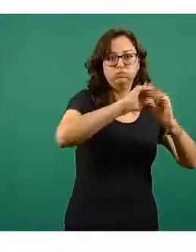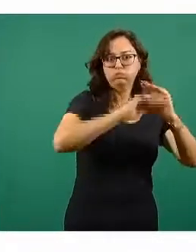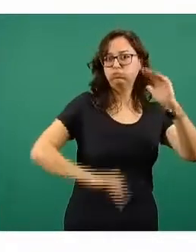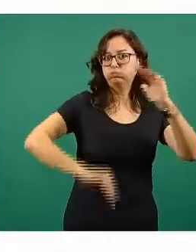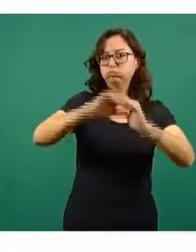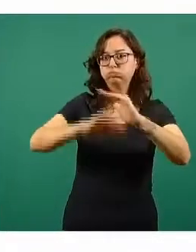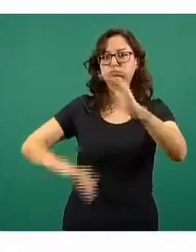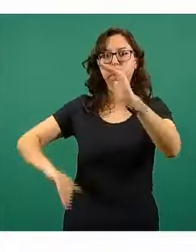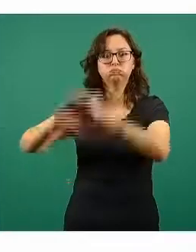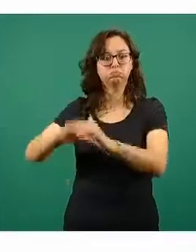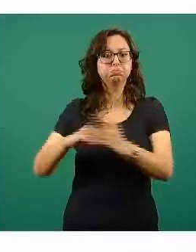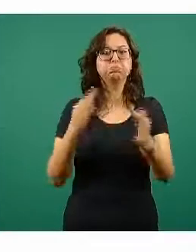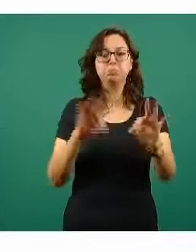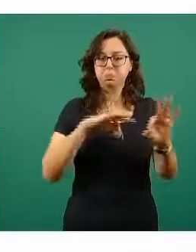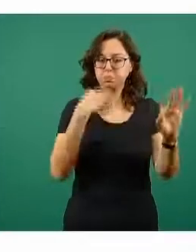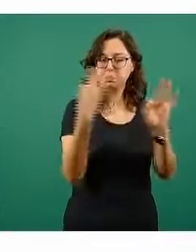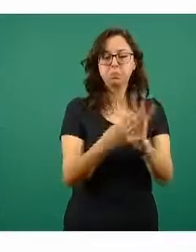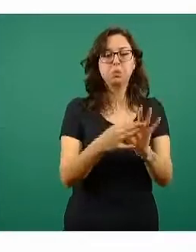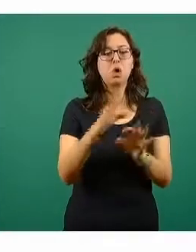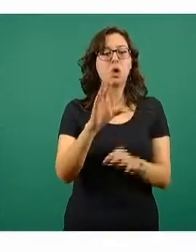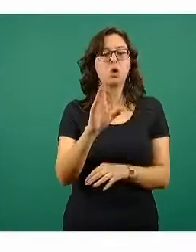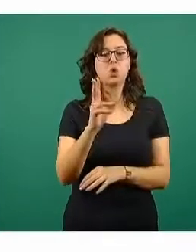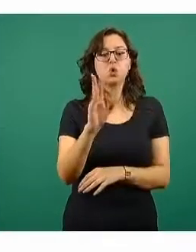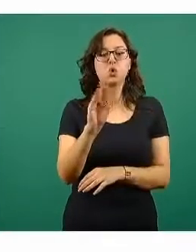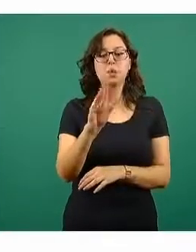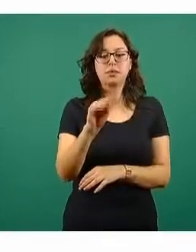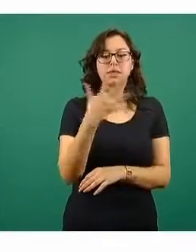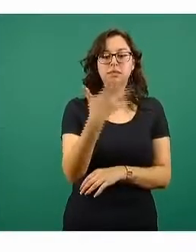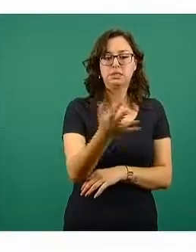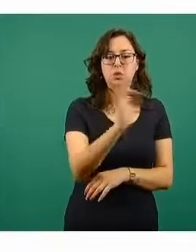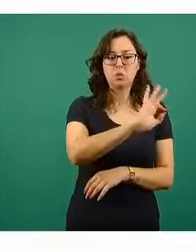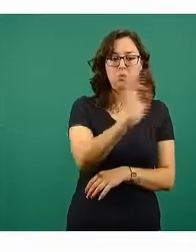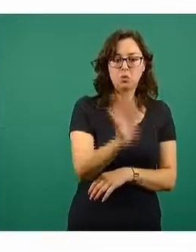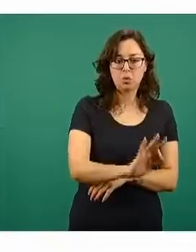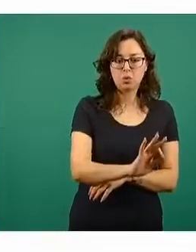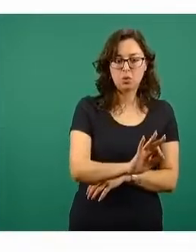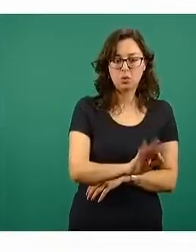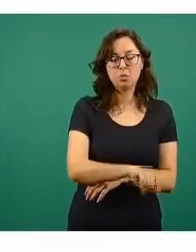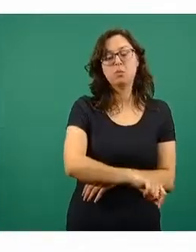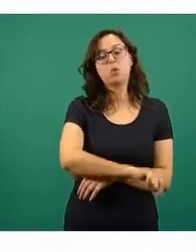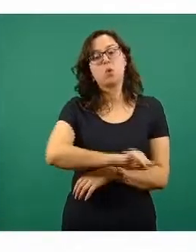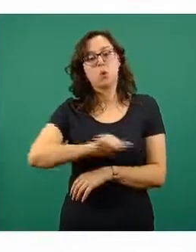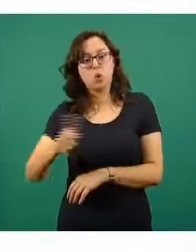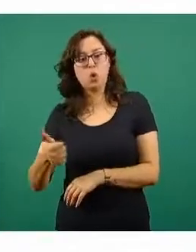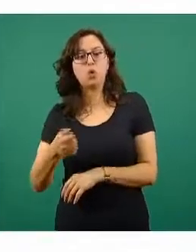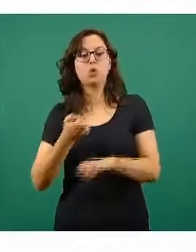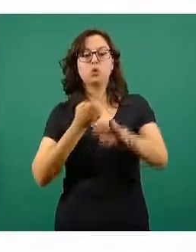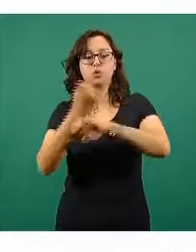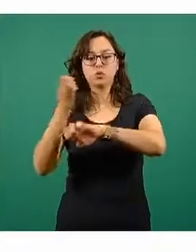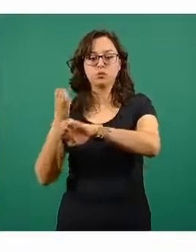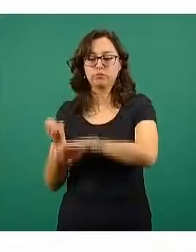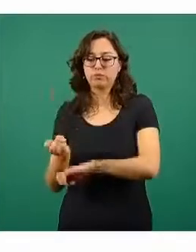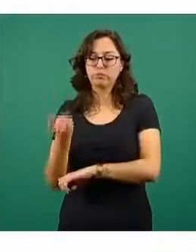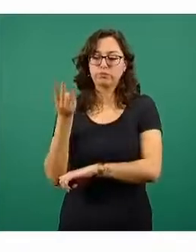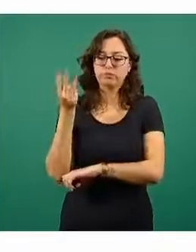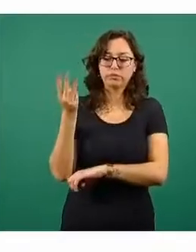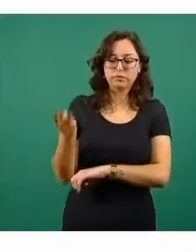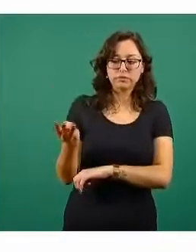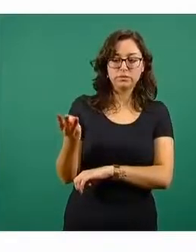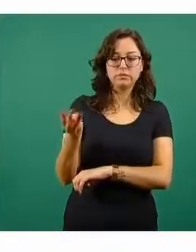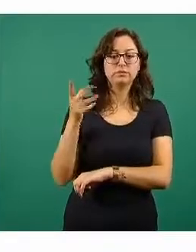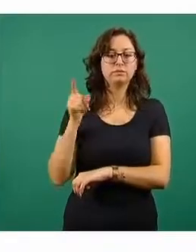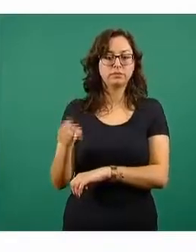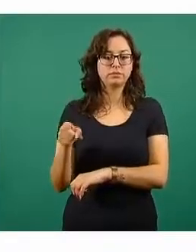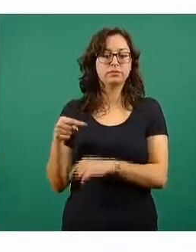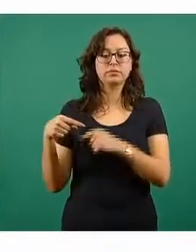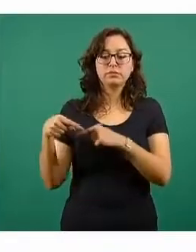del 95% de la meta esperada, y restan, como decíamos, las 3 entidades en donde se estarán